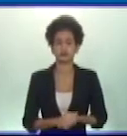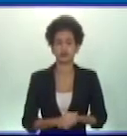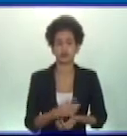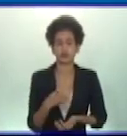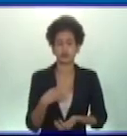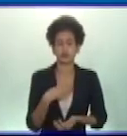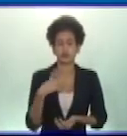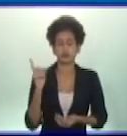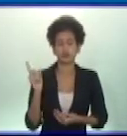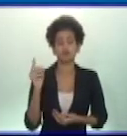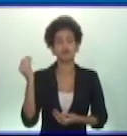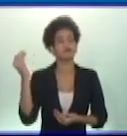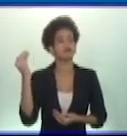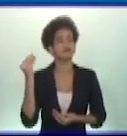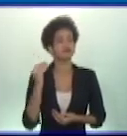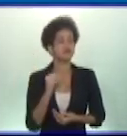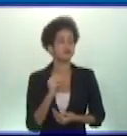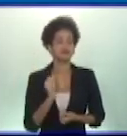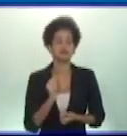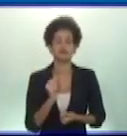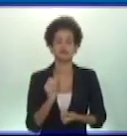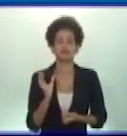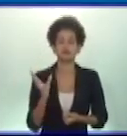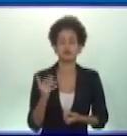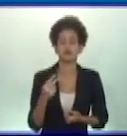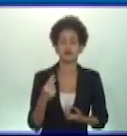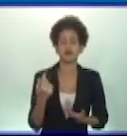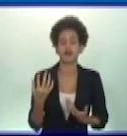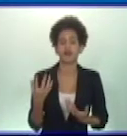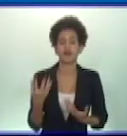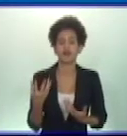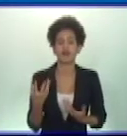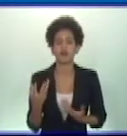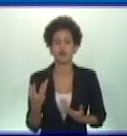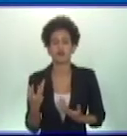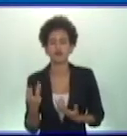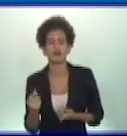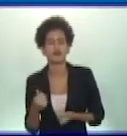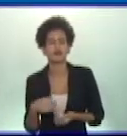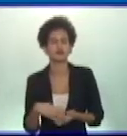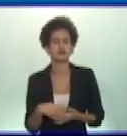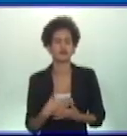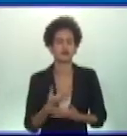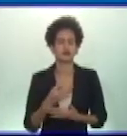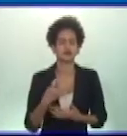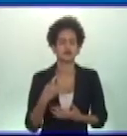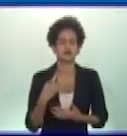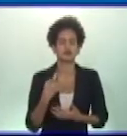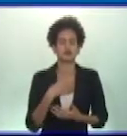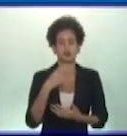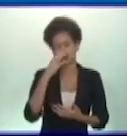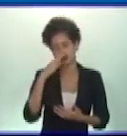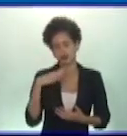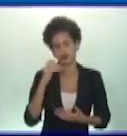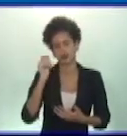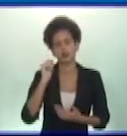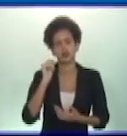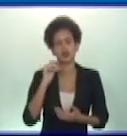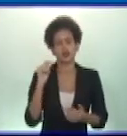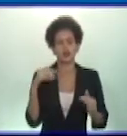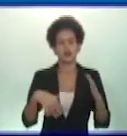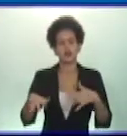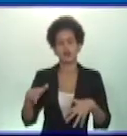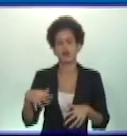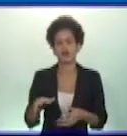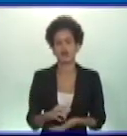saber o calcular la cantidad de días que estuvo Adriana en la playa. Como siempre les digo, fíjense que en la pregunta como